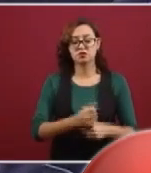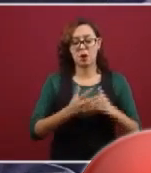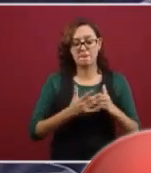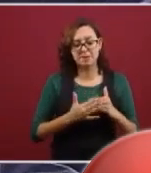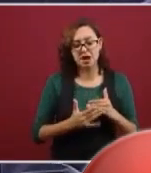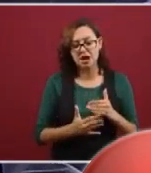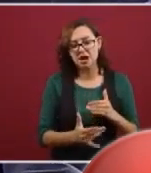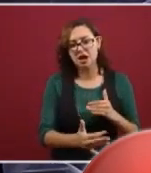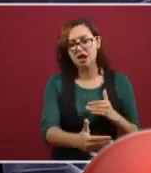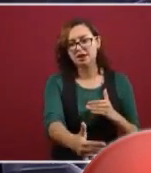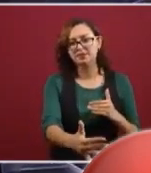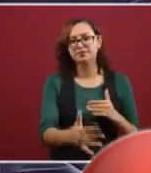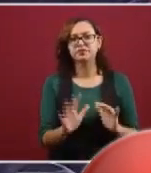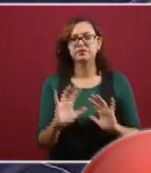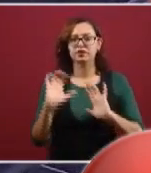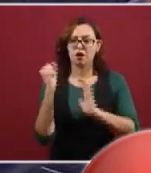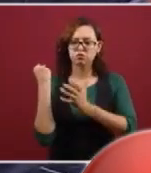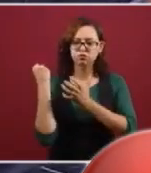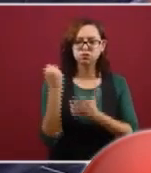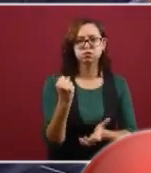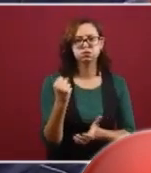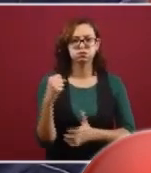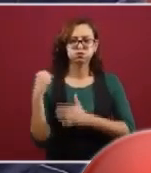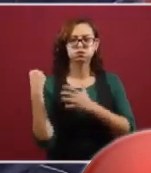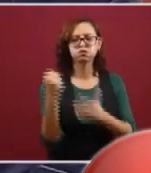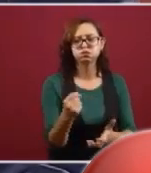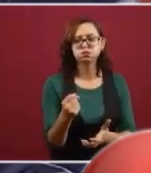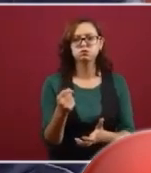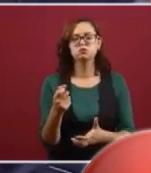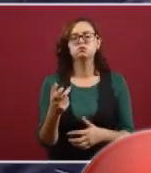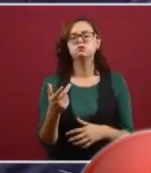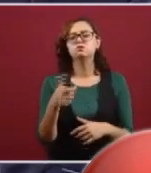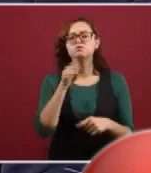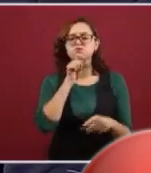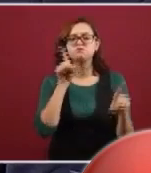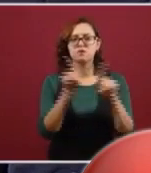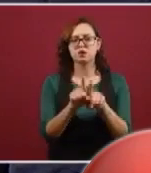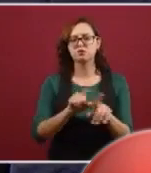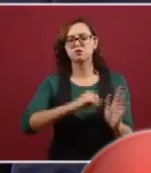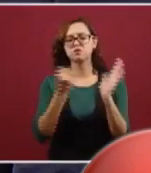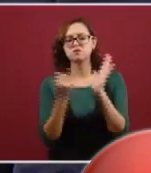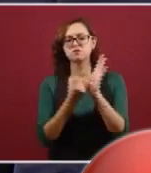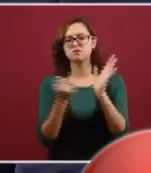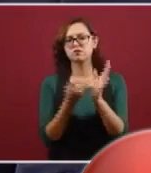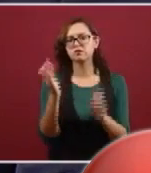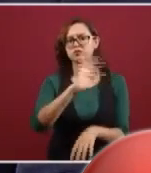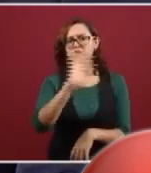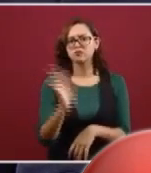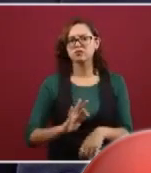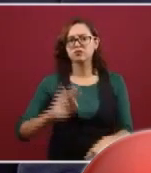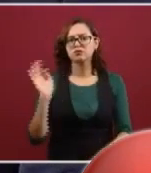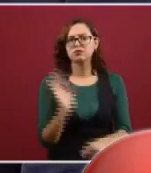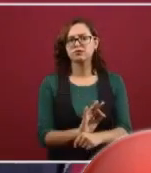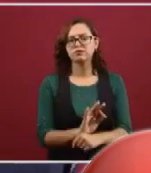con presupuesto y reducción de impuestos